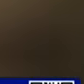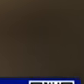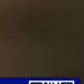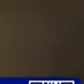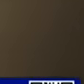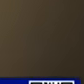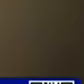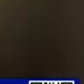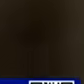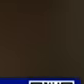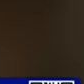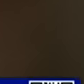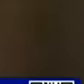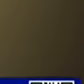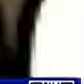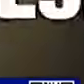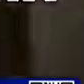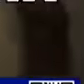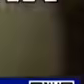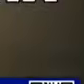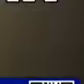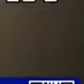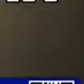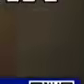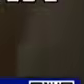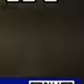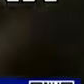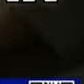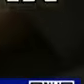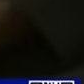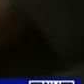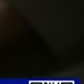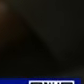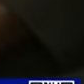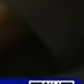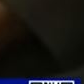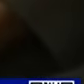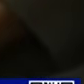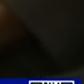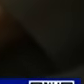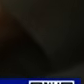Continúa, porque Abraham nos necesita.